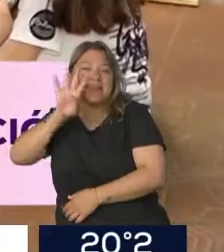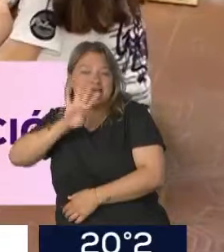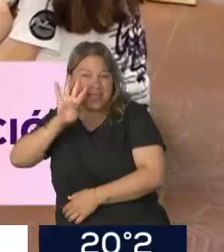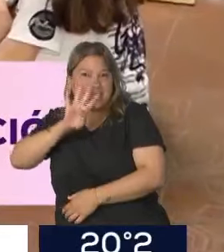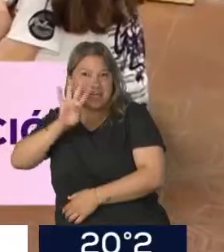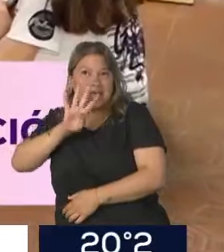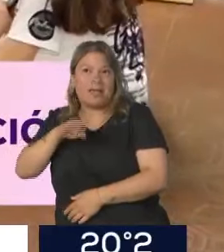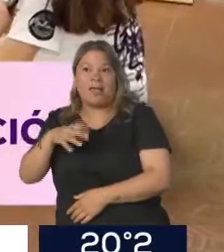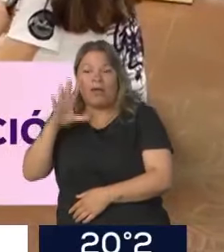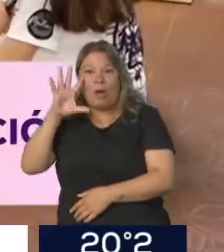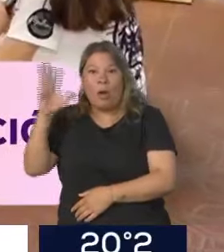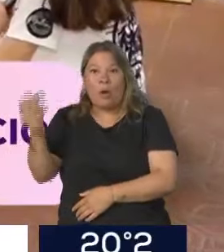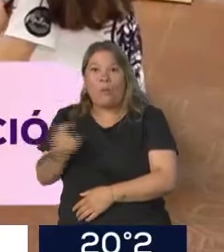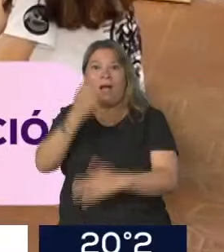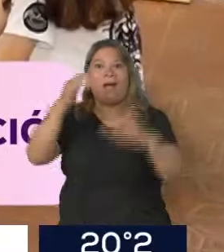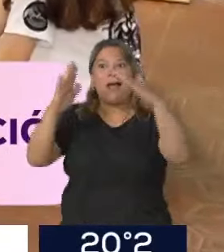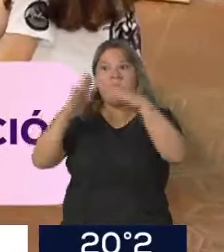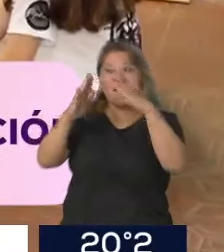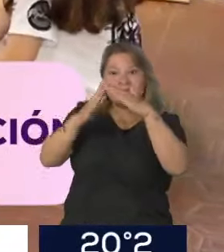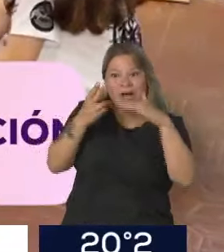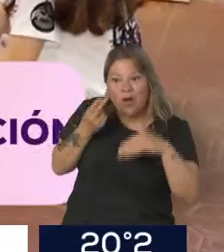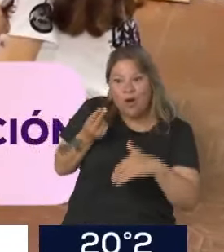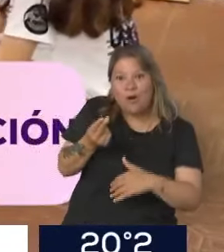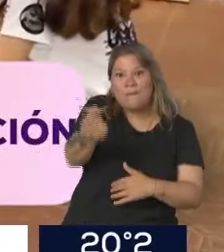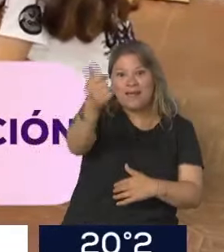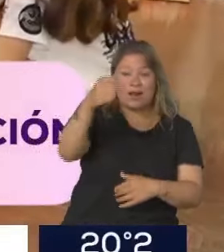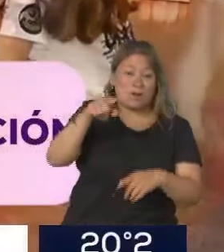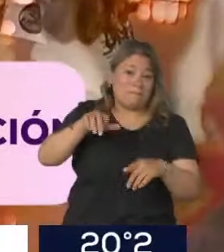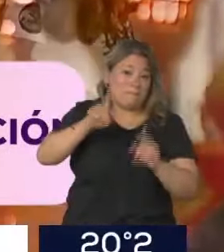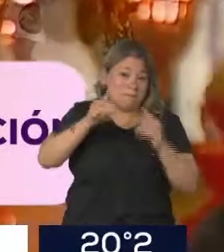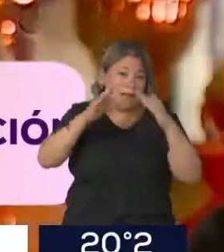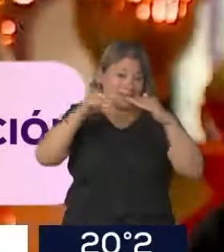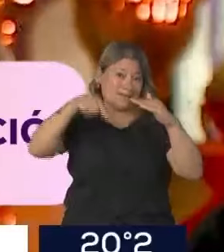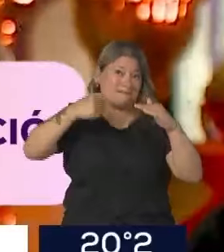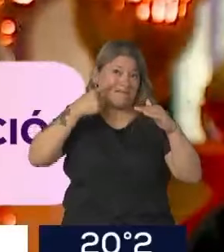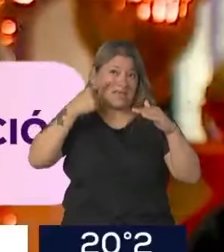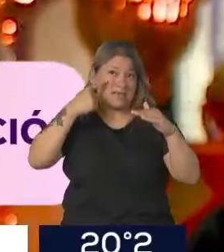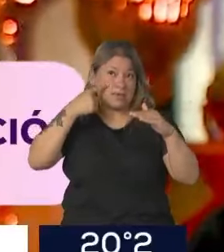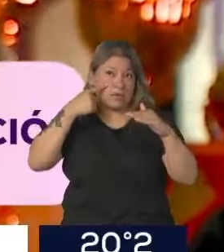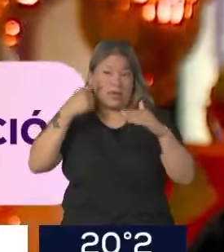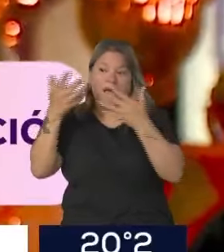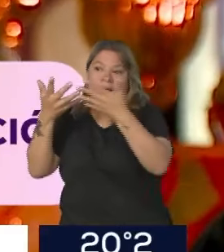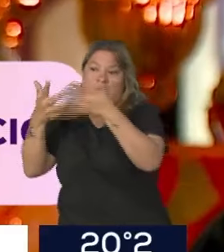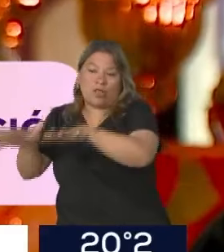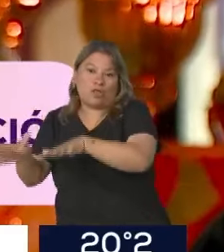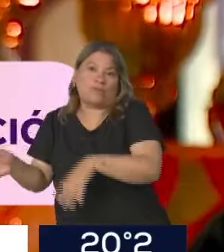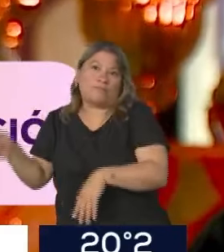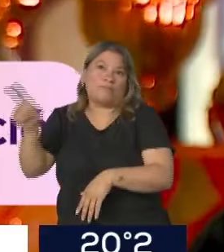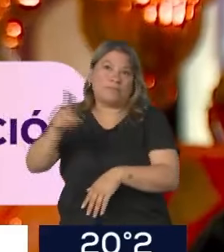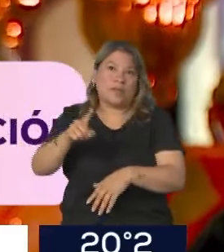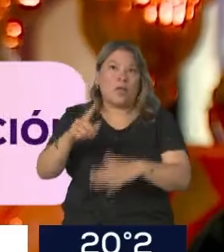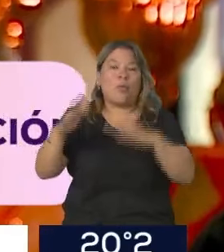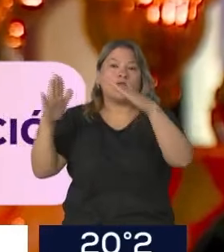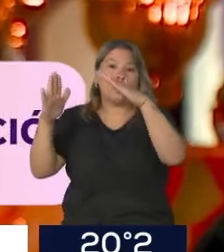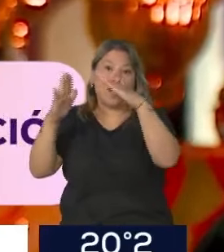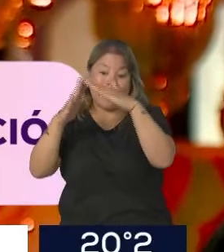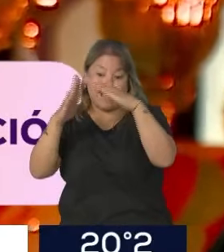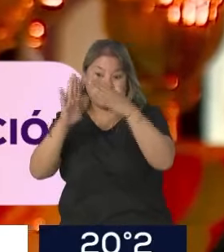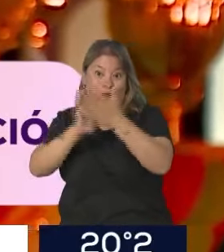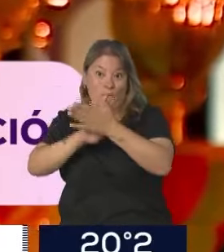la casita que es donde vivo ahora. Entonces dejo todo y me voy. Ahí me pasan un montón de cosas cuando me voy a vivir a